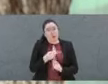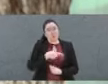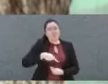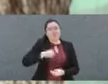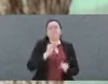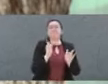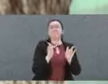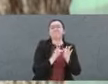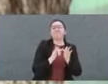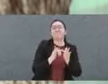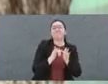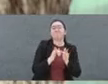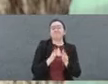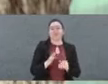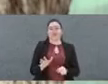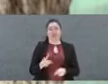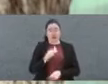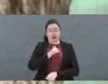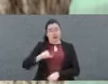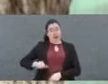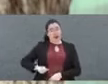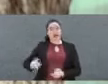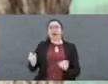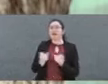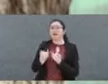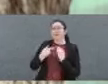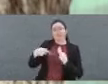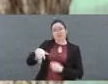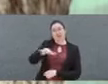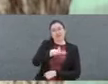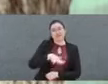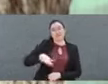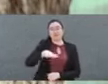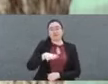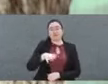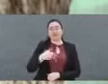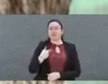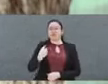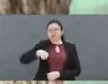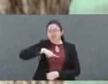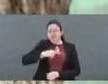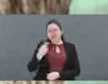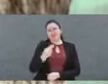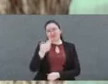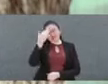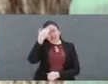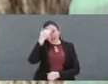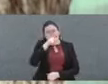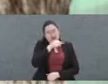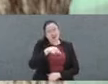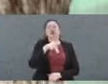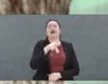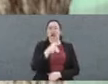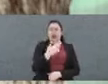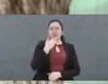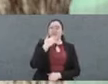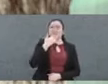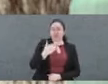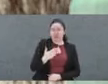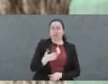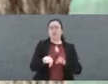porque necesitamos saber cuál es el impacto de esta sectorización ya operando y conocimiento de ustedes si realmente